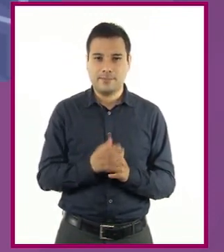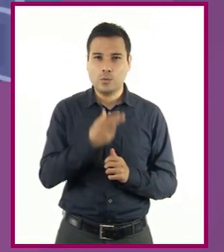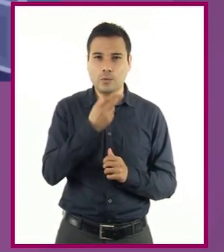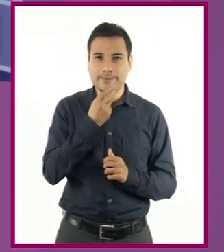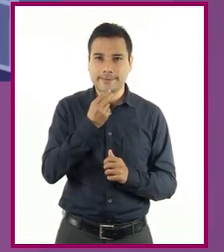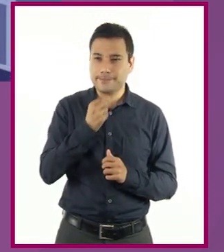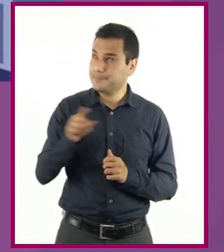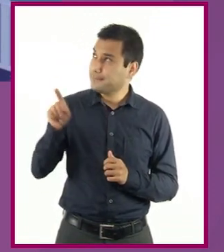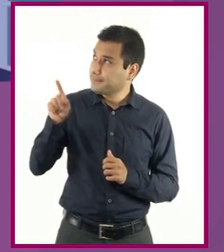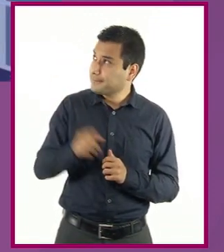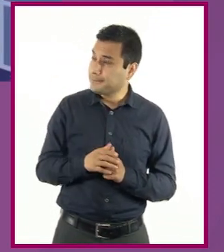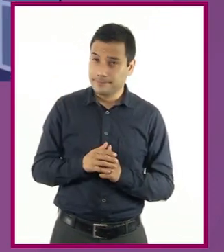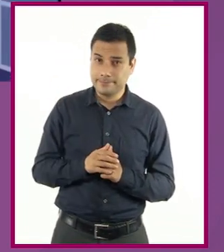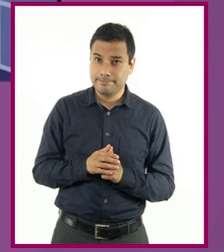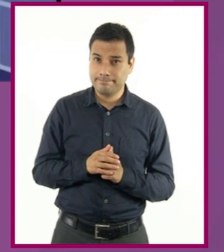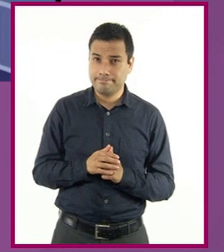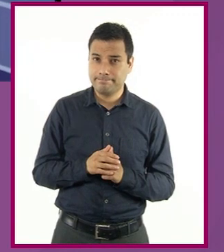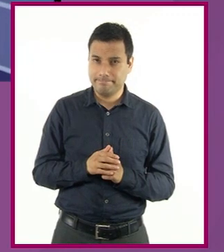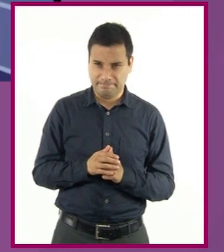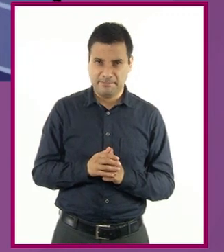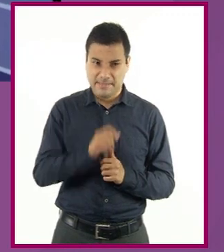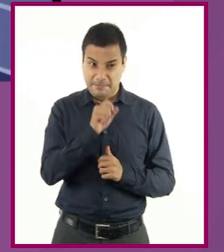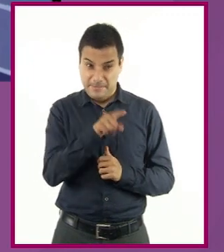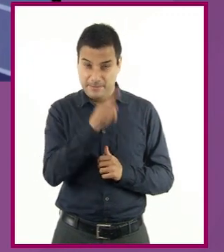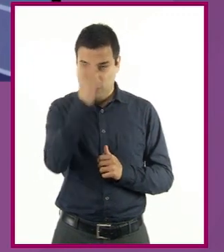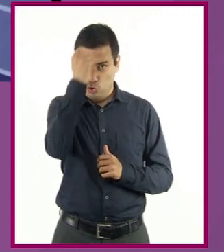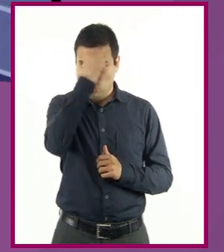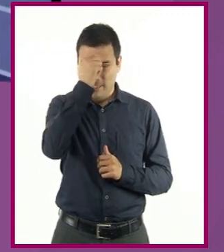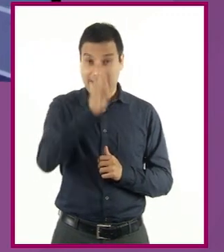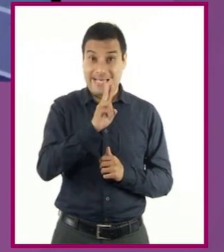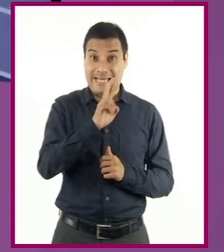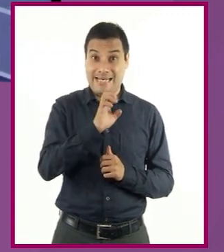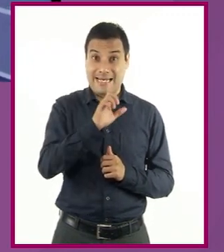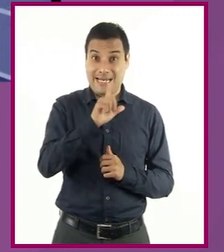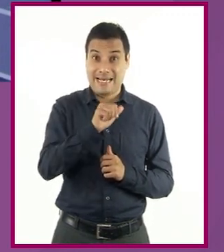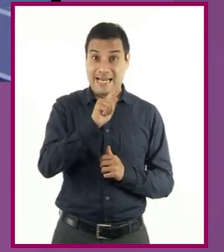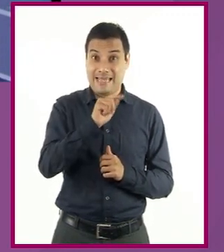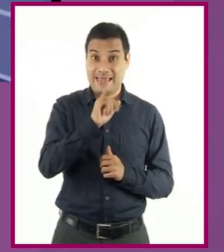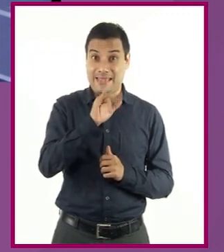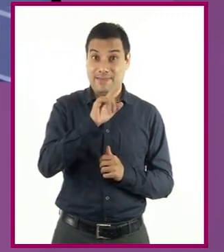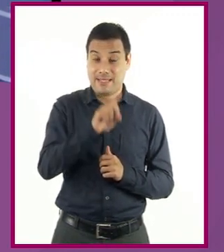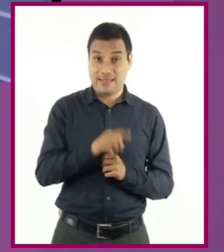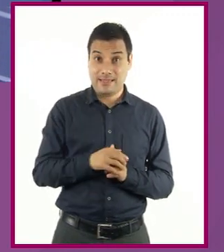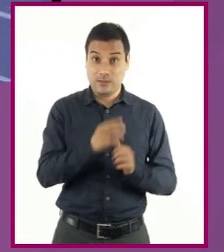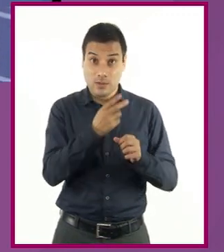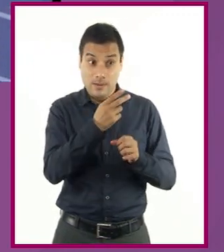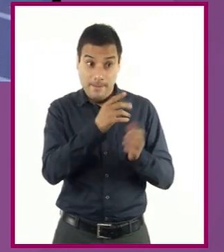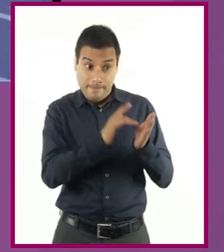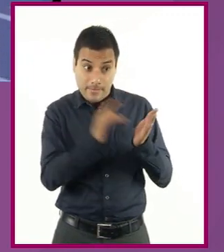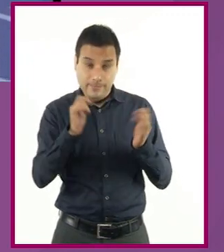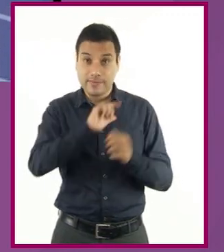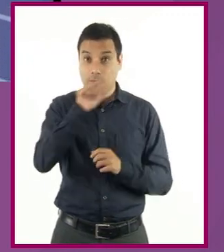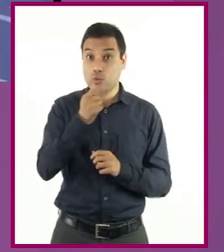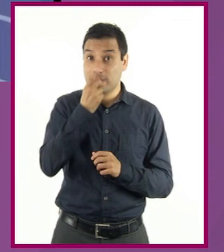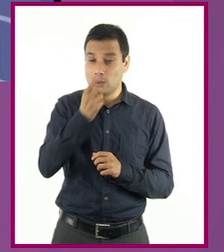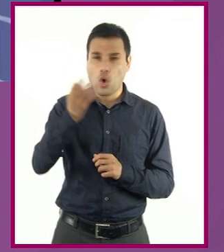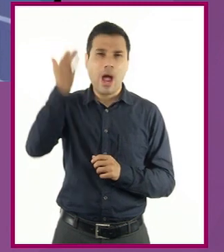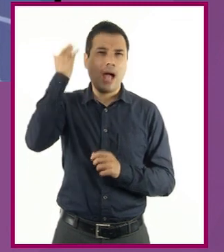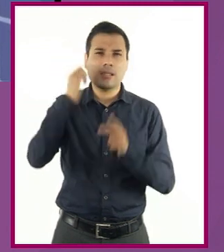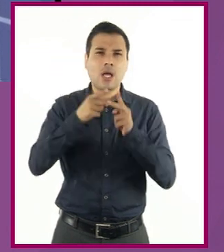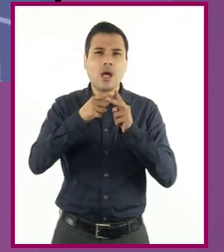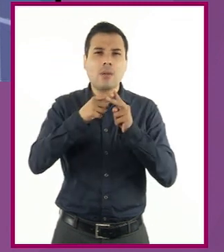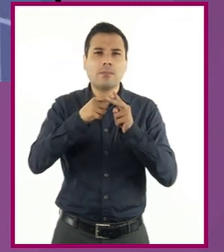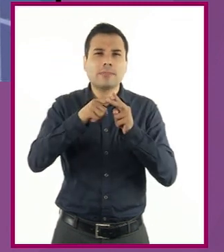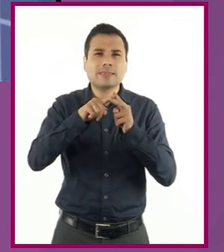soviético Alexander Friedman retomó la teoría de la relatividad y demostró que en un momento de la creación del universo, un punto de